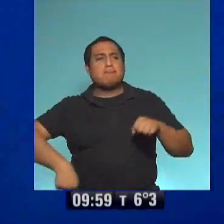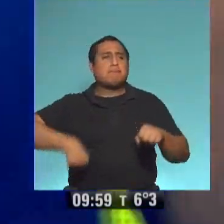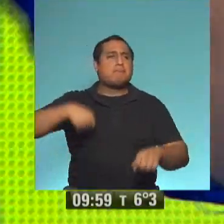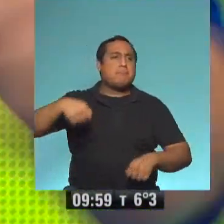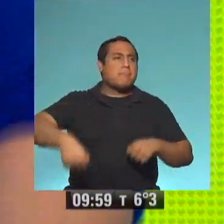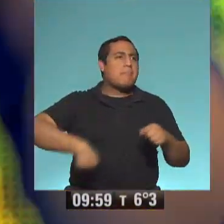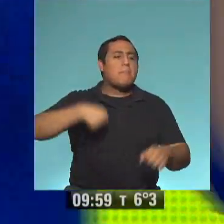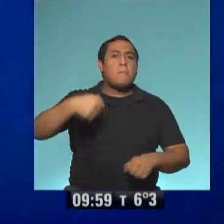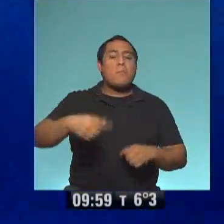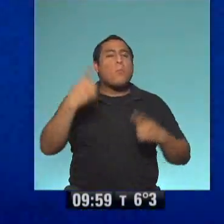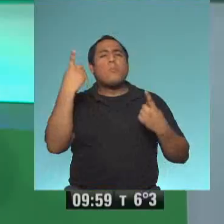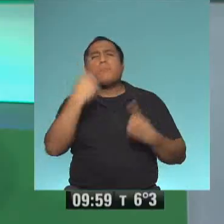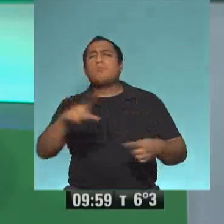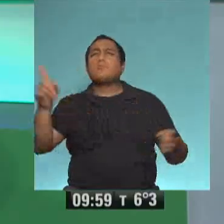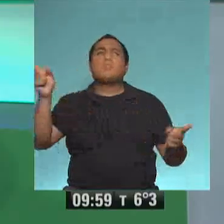bicicleta